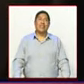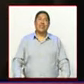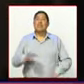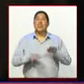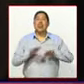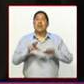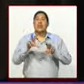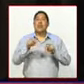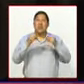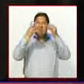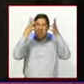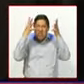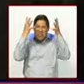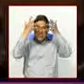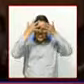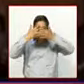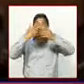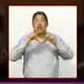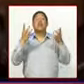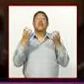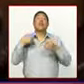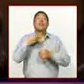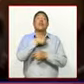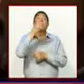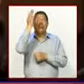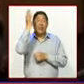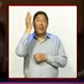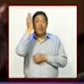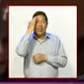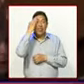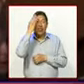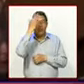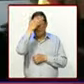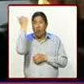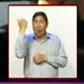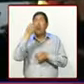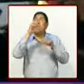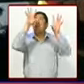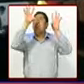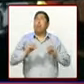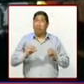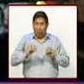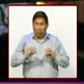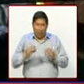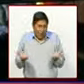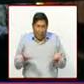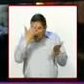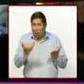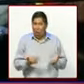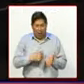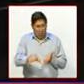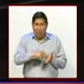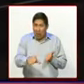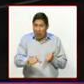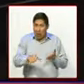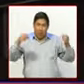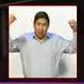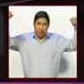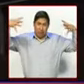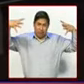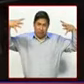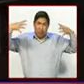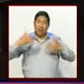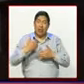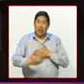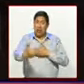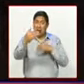Tal vez no con tanto detalle, diputado, pero quisiéramos saber quién se olvidó pagar la factura de la luz, por eso empezamos así. Se tuvo que utilizar reflectores para que se